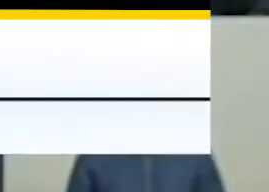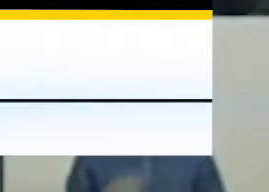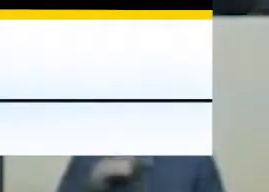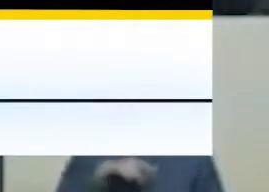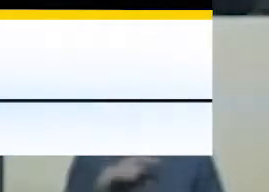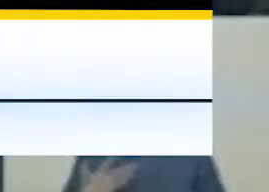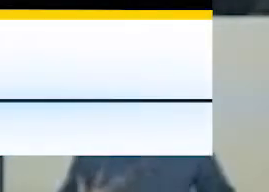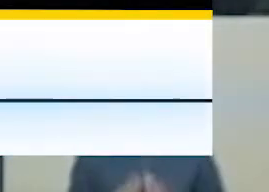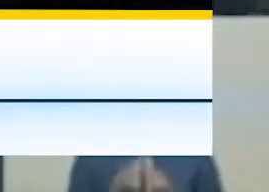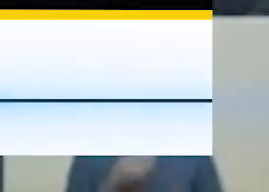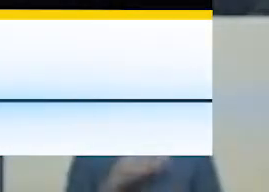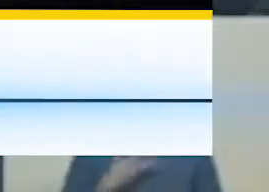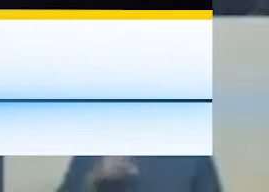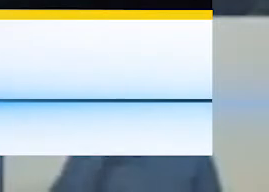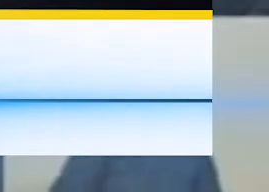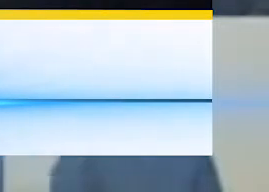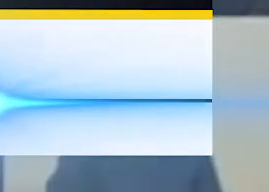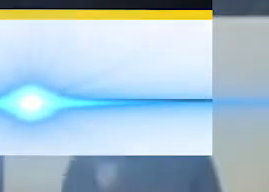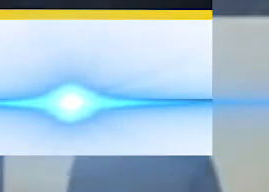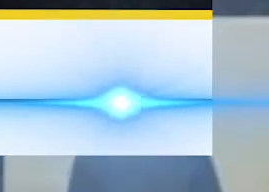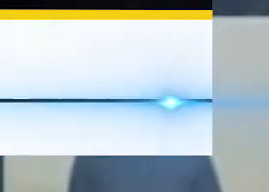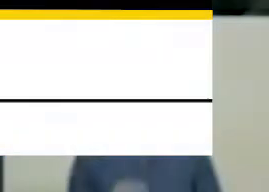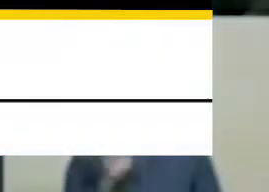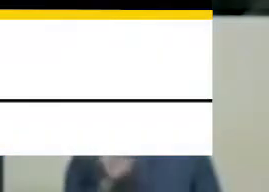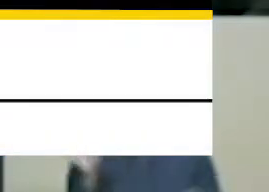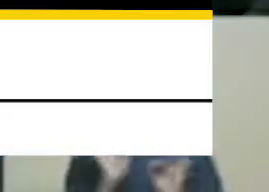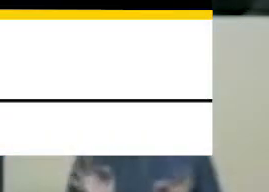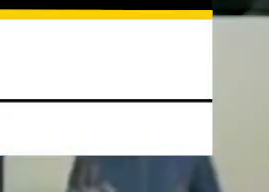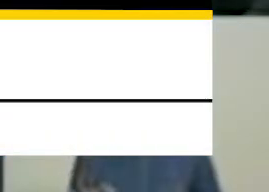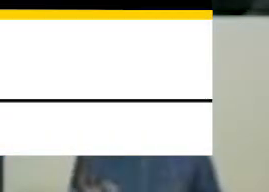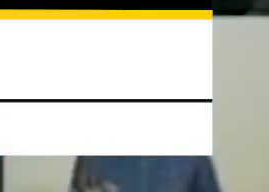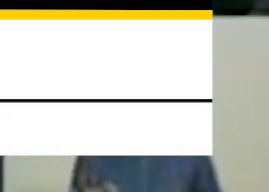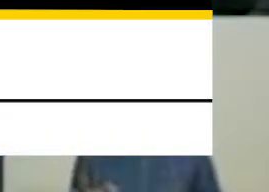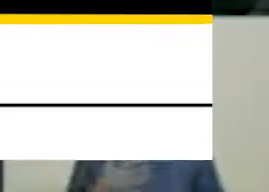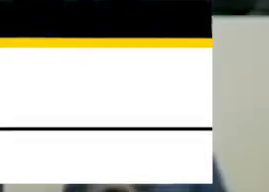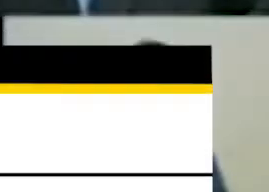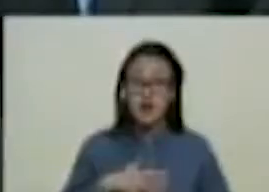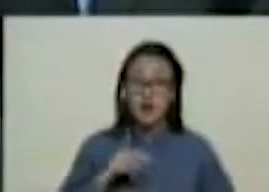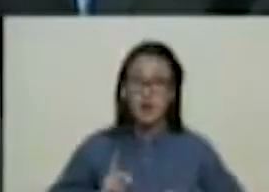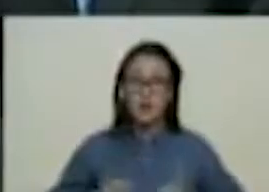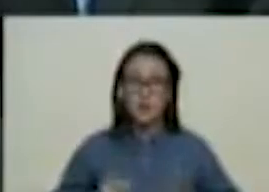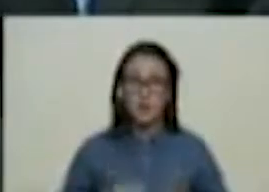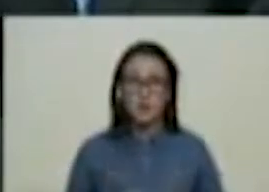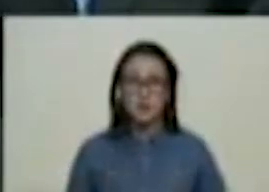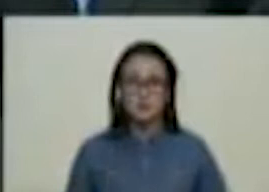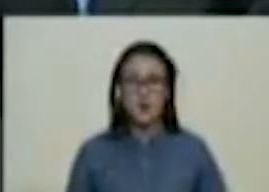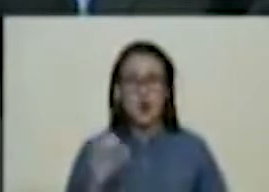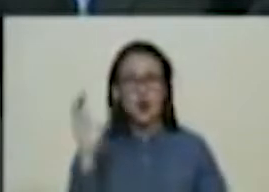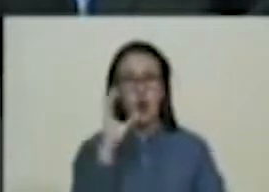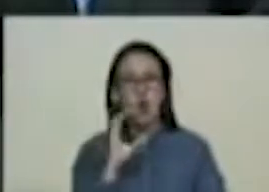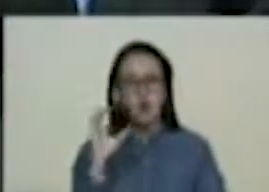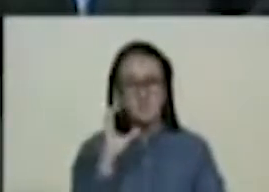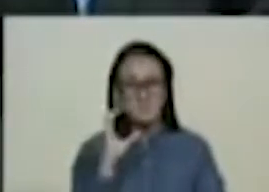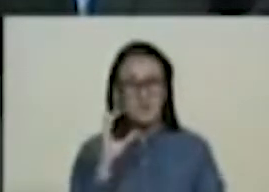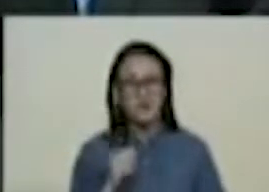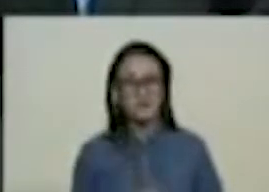acompañado a nuestro presidente Nicolás Maduro Moro. Este modelo es el que ha llevado a la desesperación a la oligarquía colombiana, a